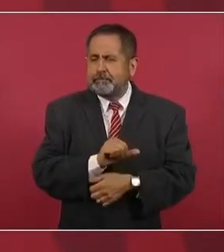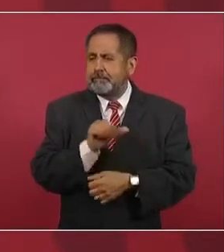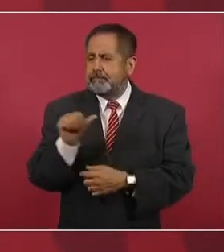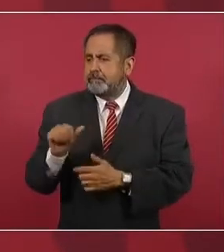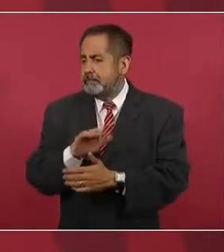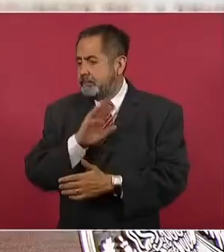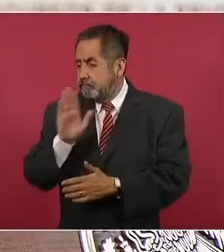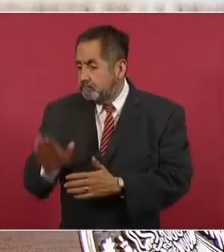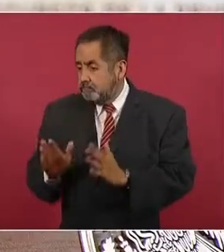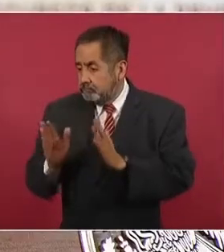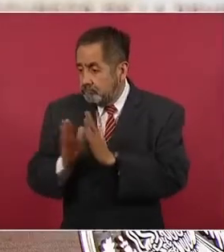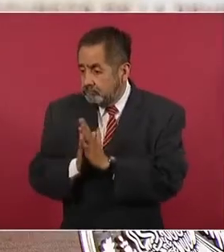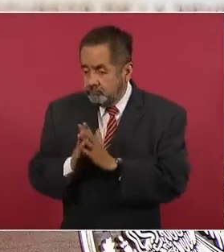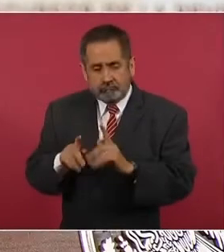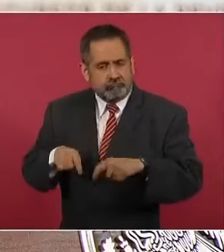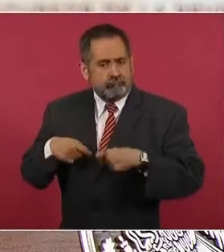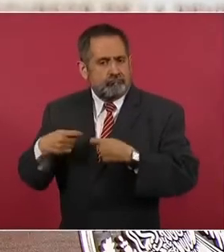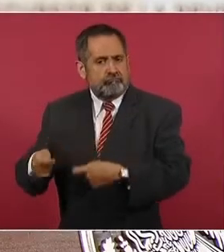porque es muy triste.